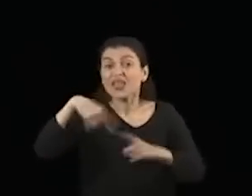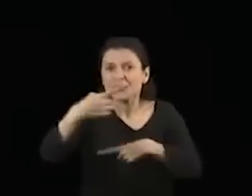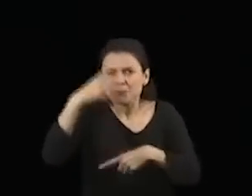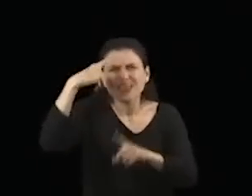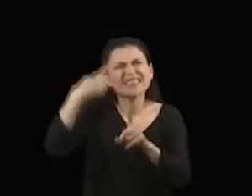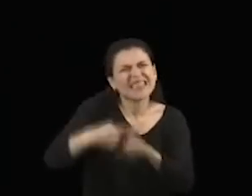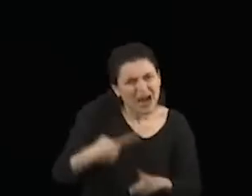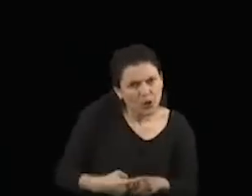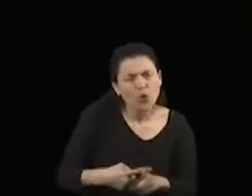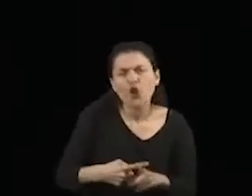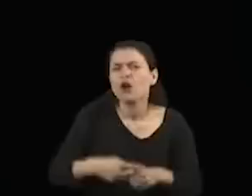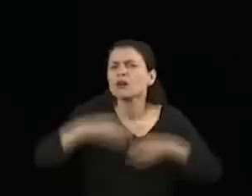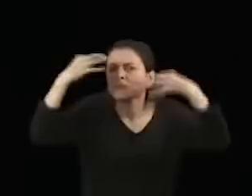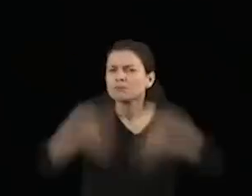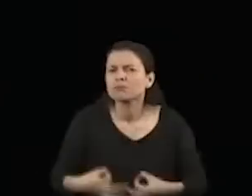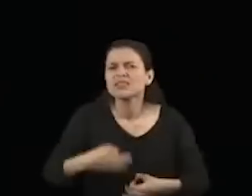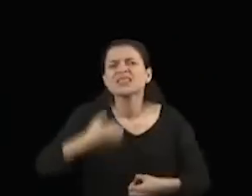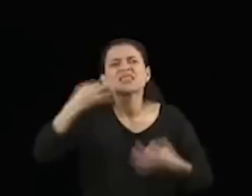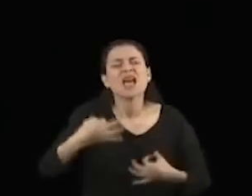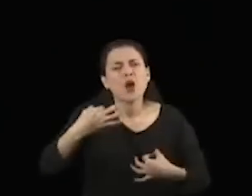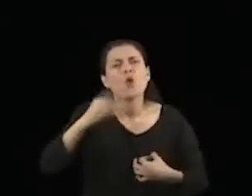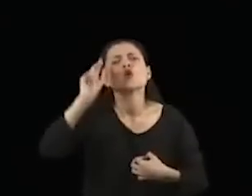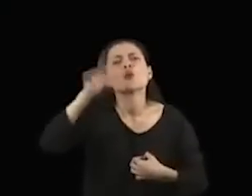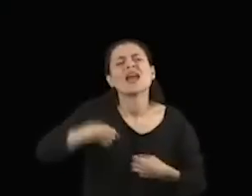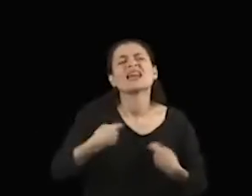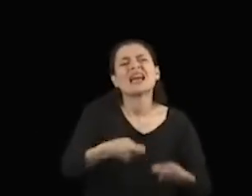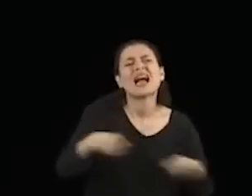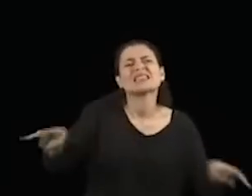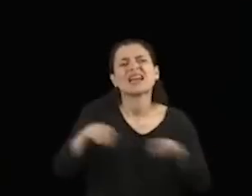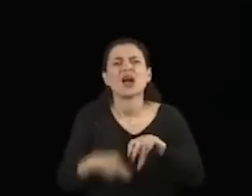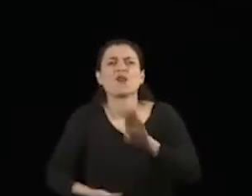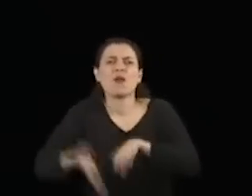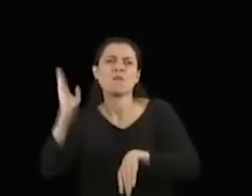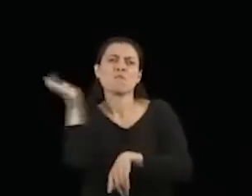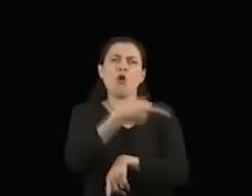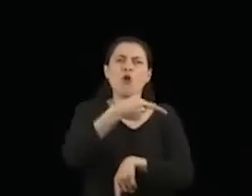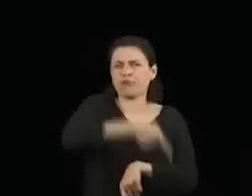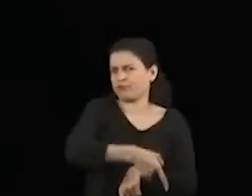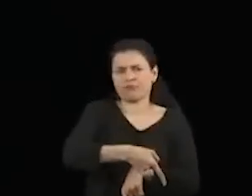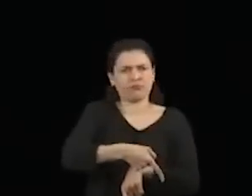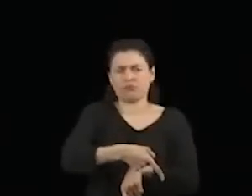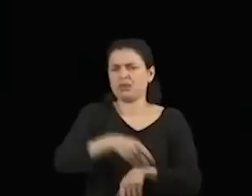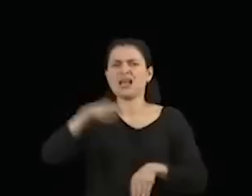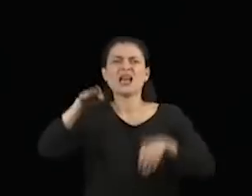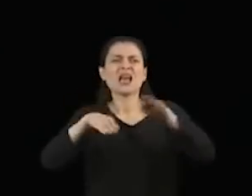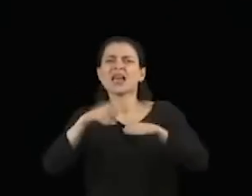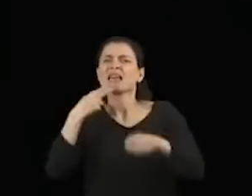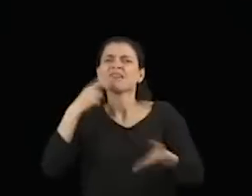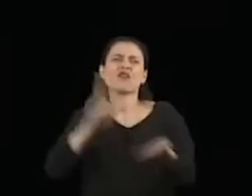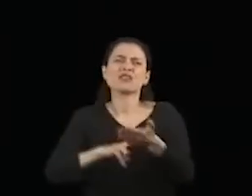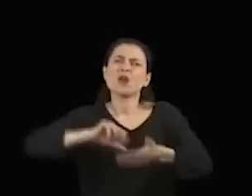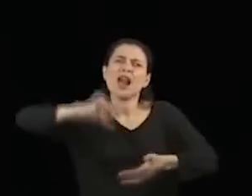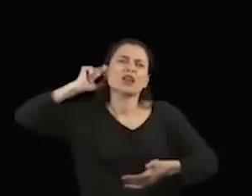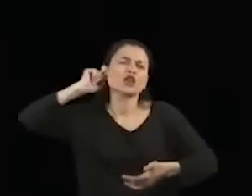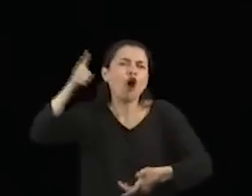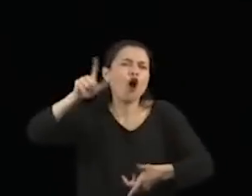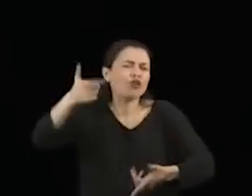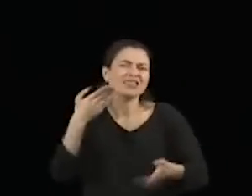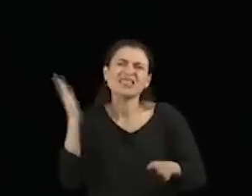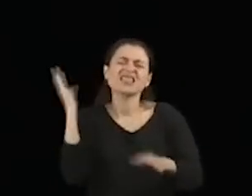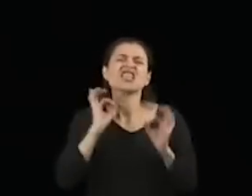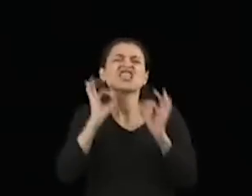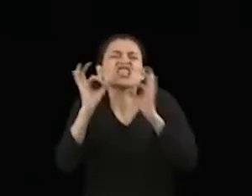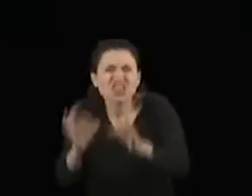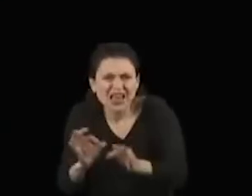superávit, o sea, porque todo lo que adjuntamos hasta ahora más que supera, digamos, lo que vamos a tener de déficit en junio, con lo cual vamos a tener un